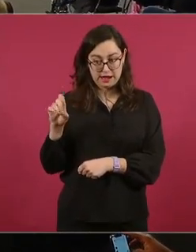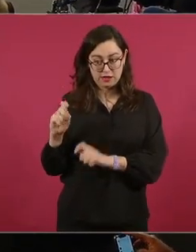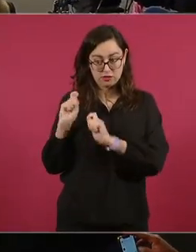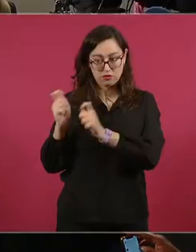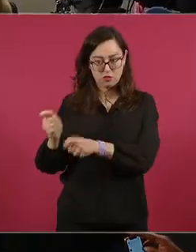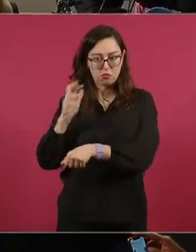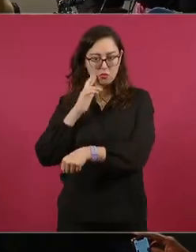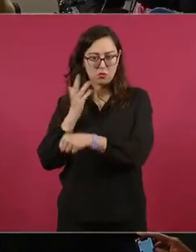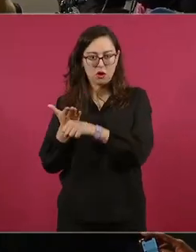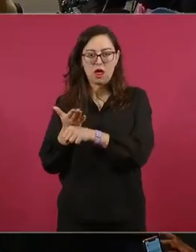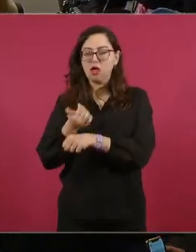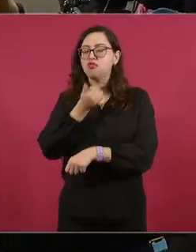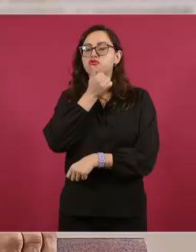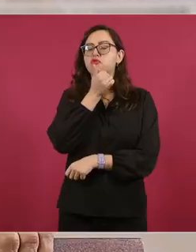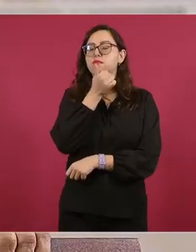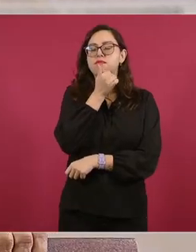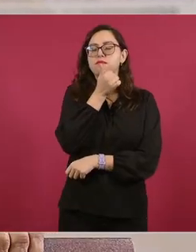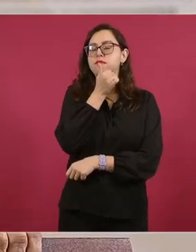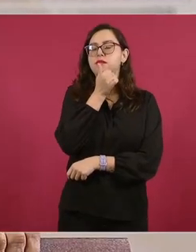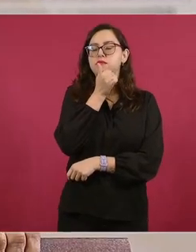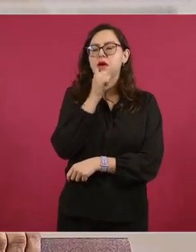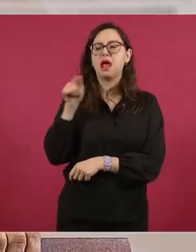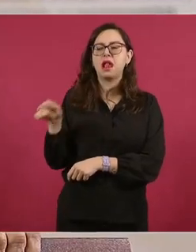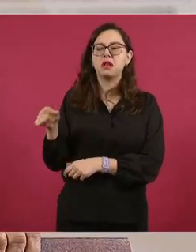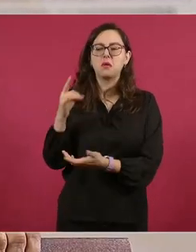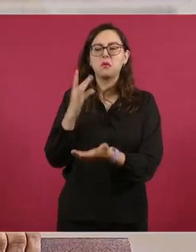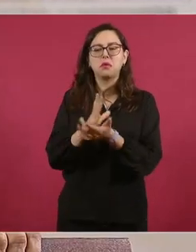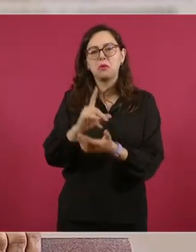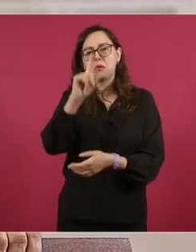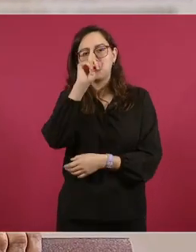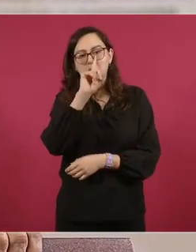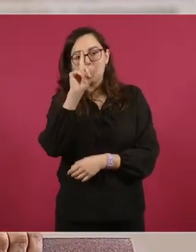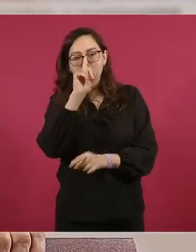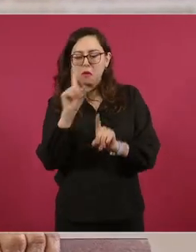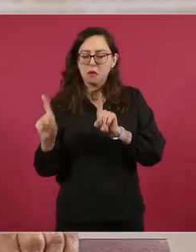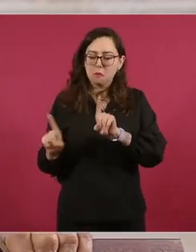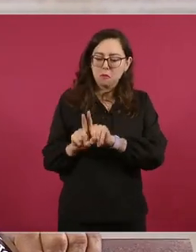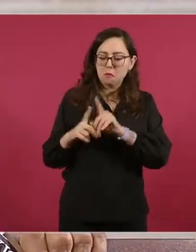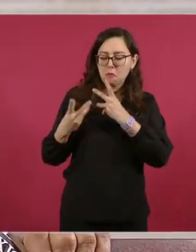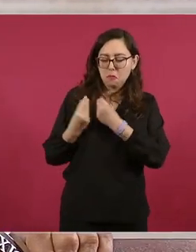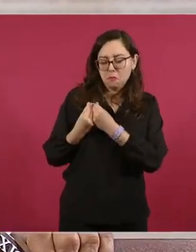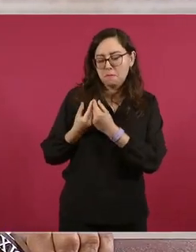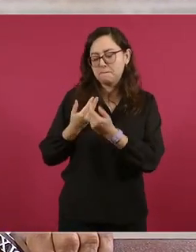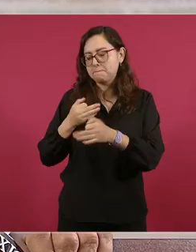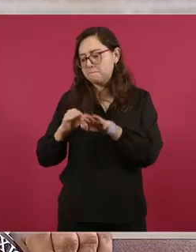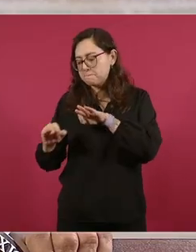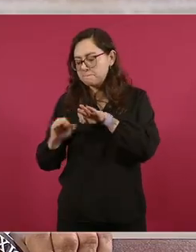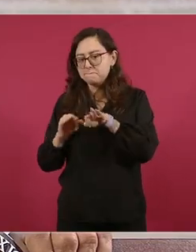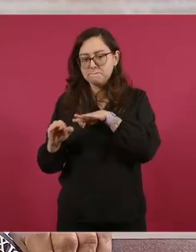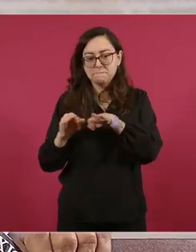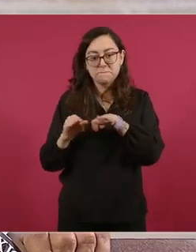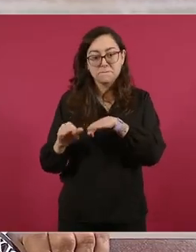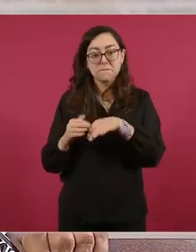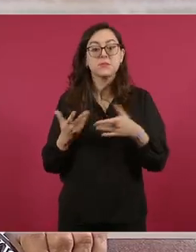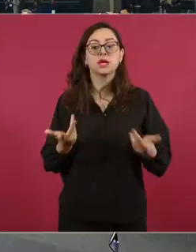Rogelio nunca había trabajado en el sector público.